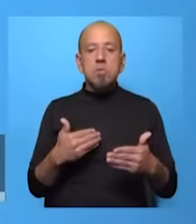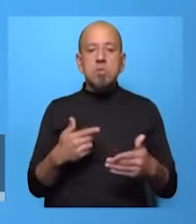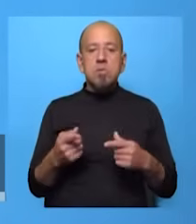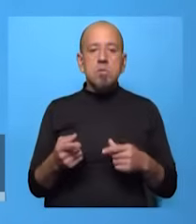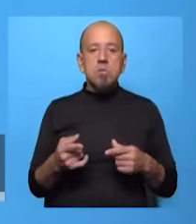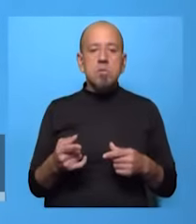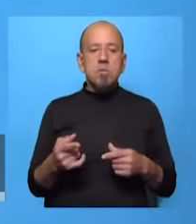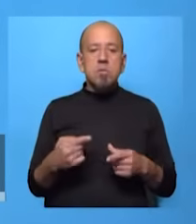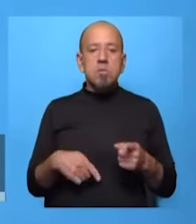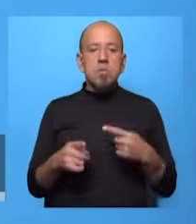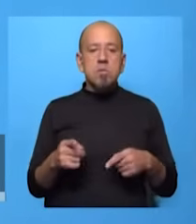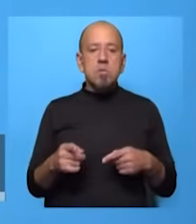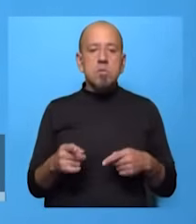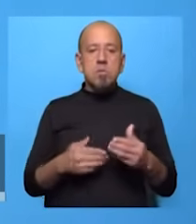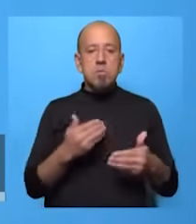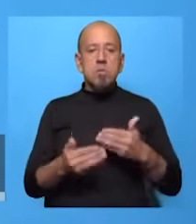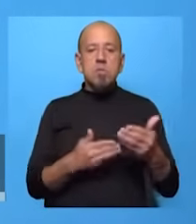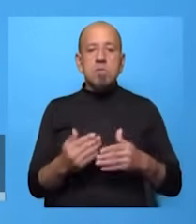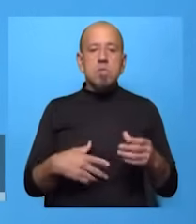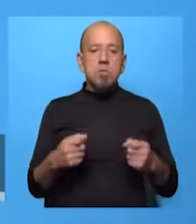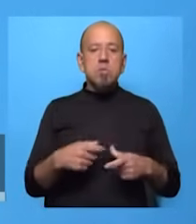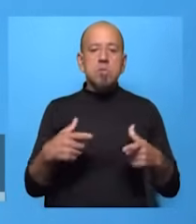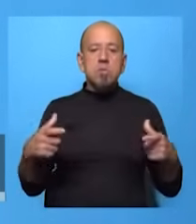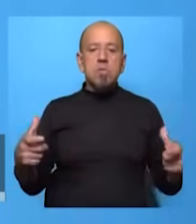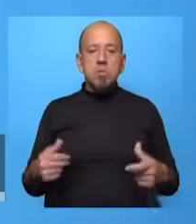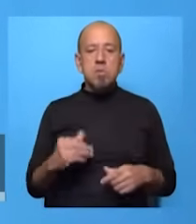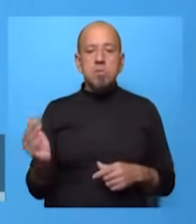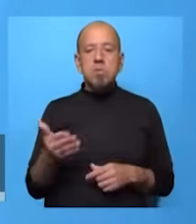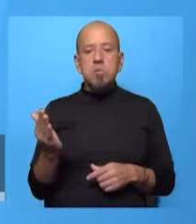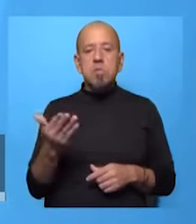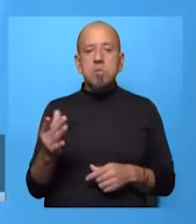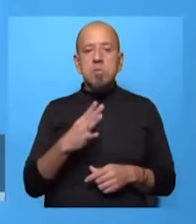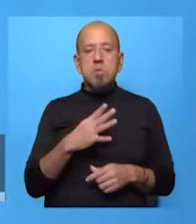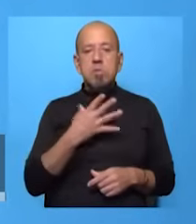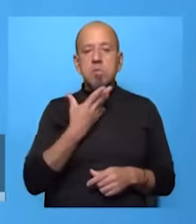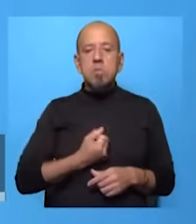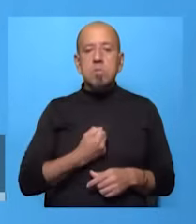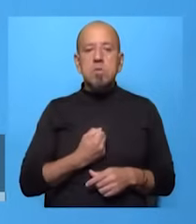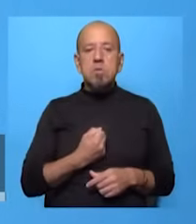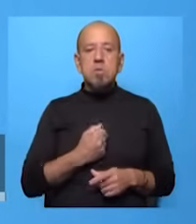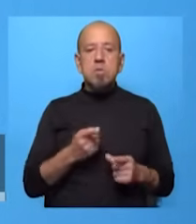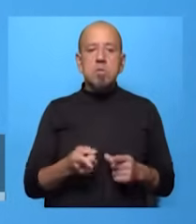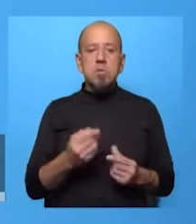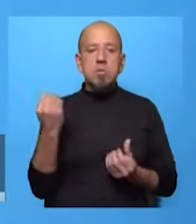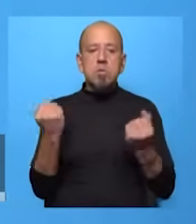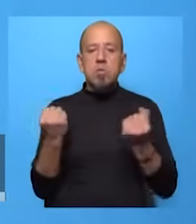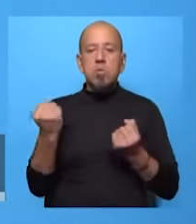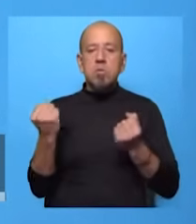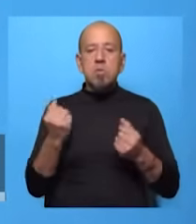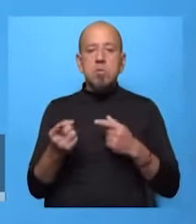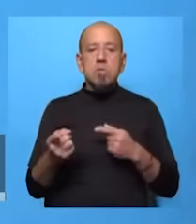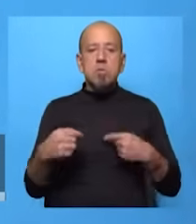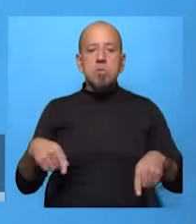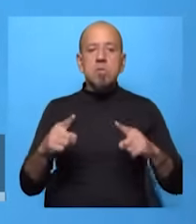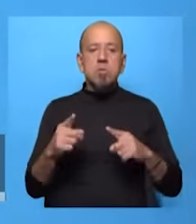generar un proceso virtuoso de desarrollo y de aumento de la productividad y la producción hay que convencer a los actores que toman decisiones económicas hay que convencer a los actores